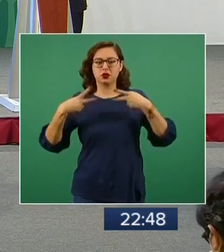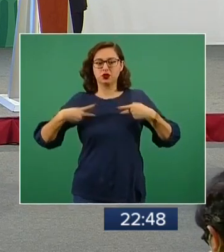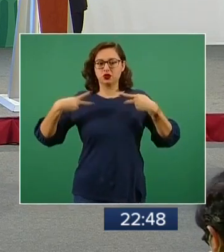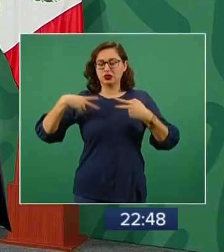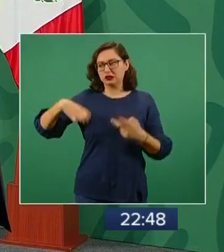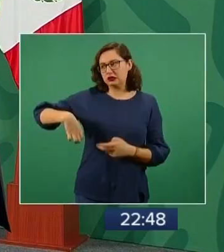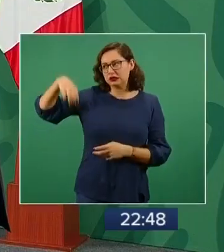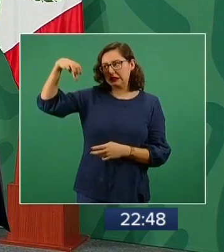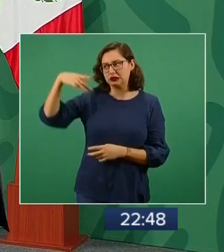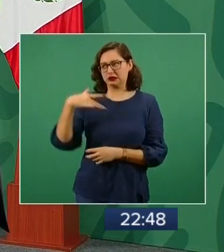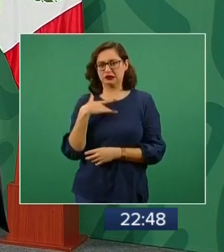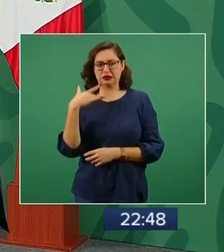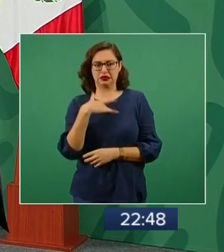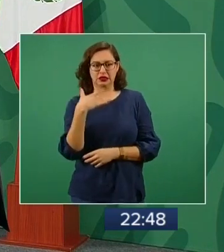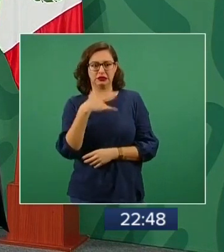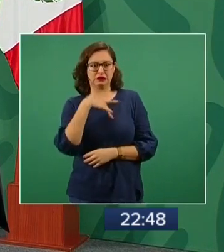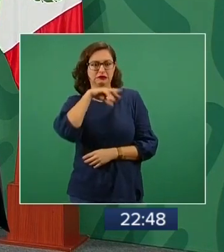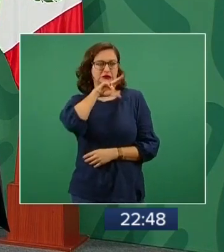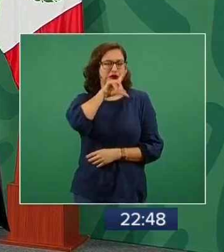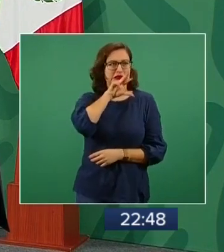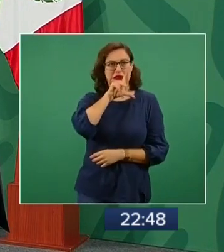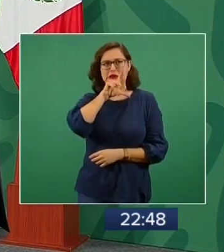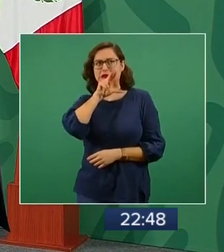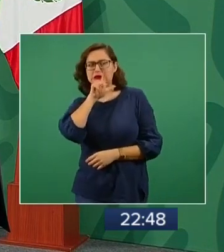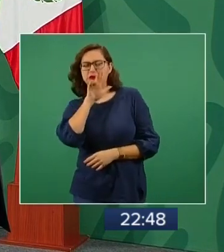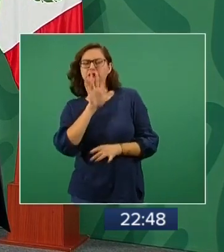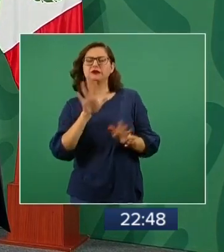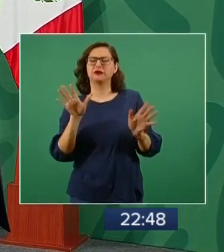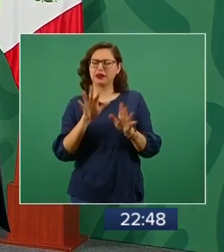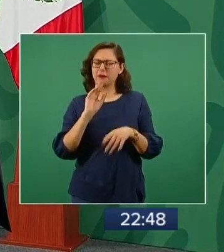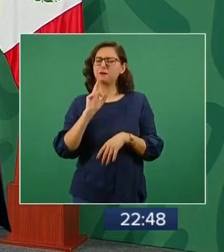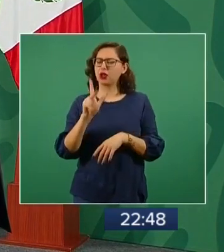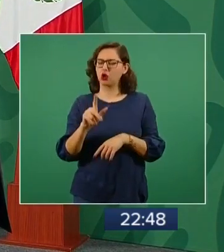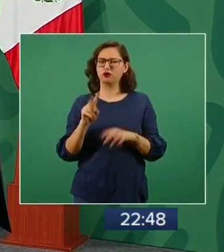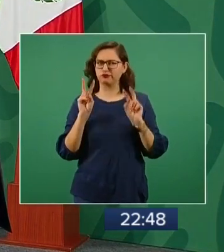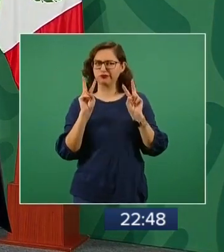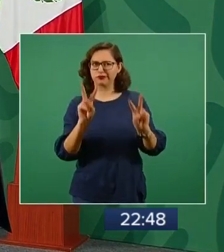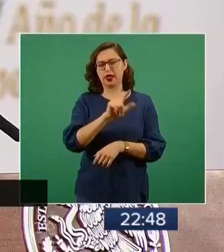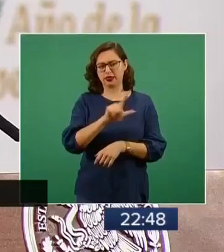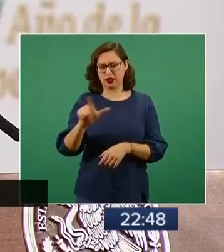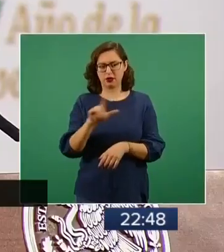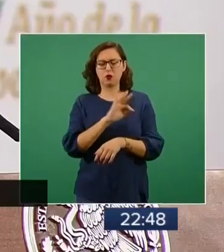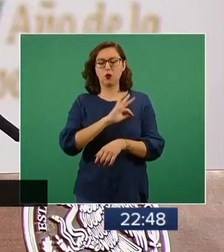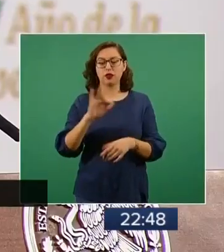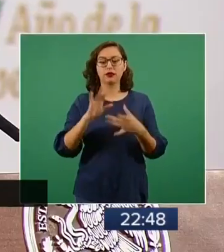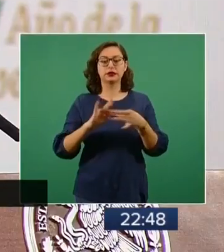pueda irse convenciendo de que sí nos protege la vacuna.